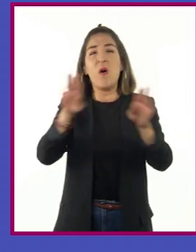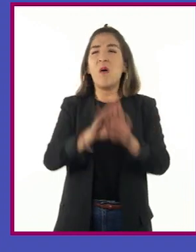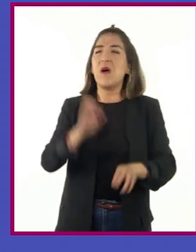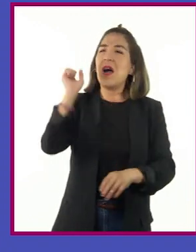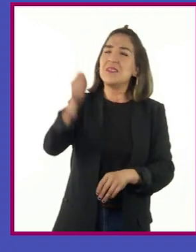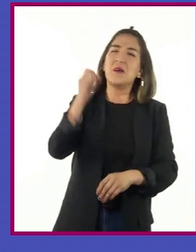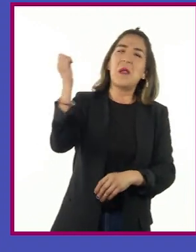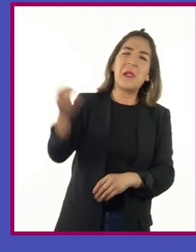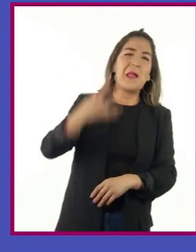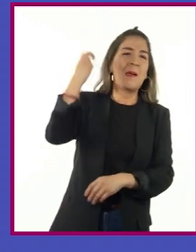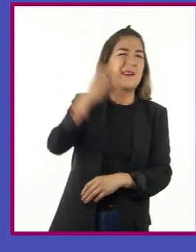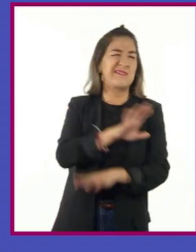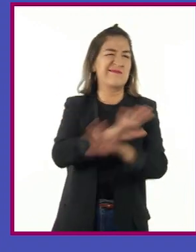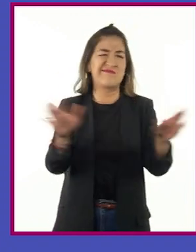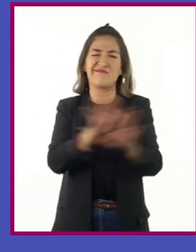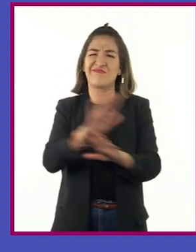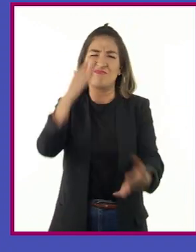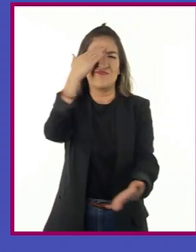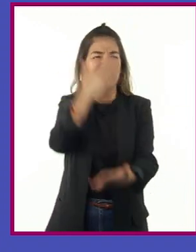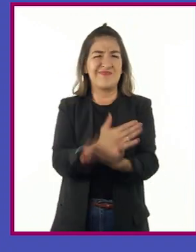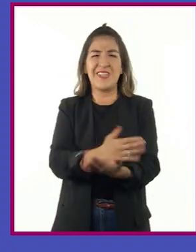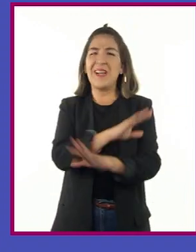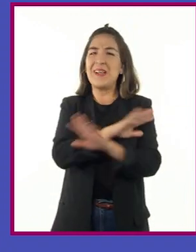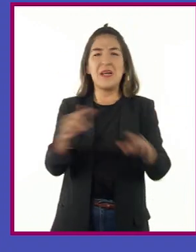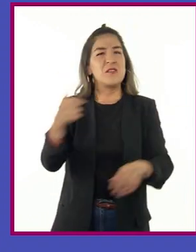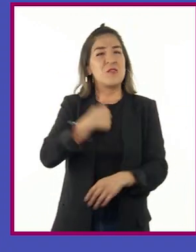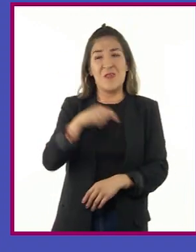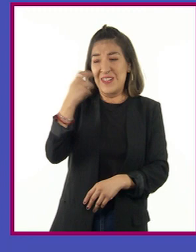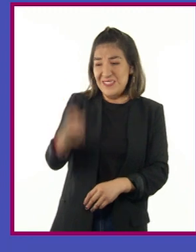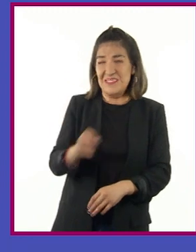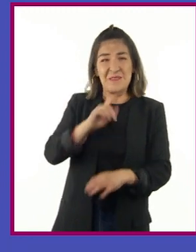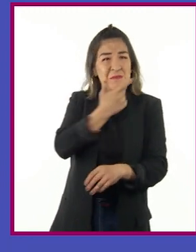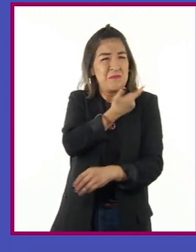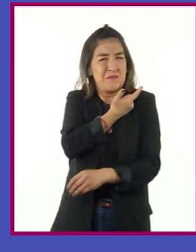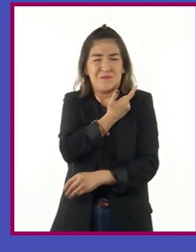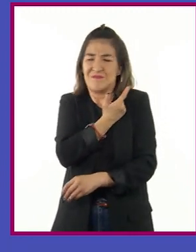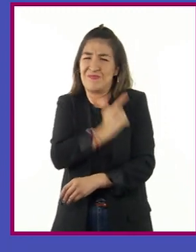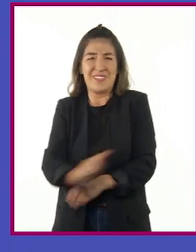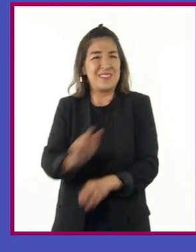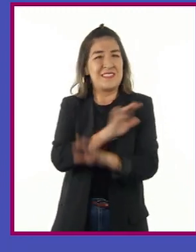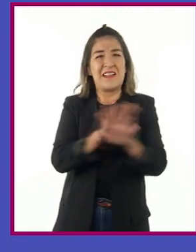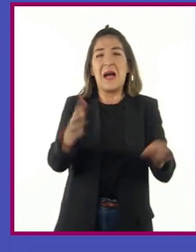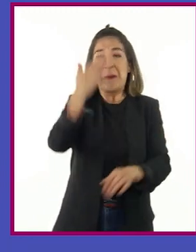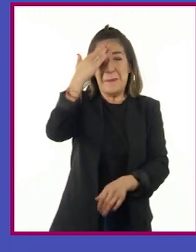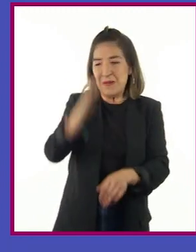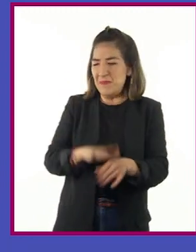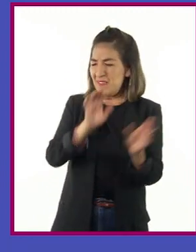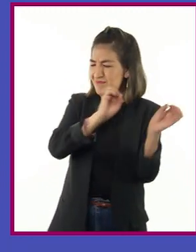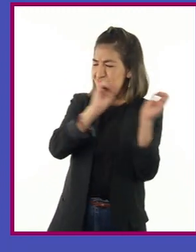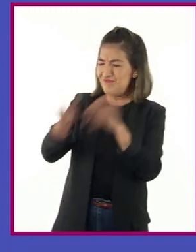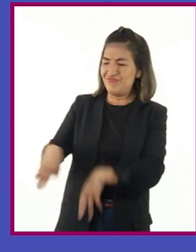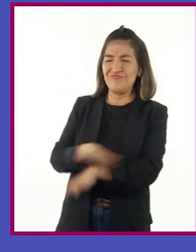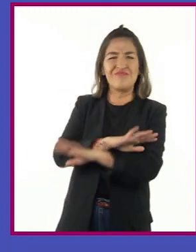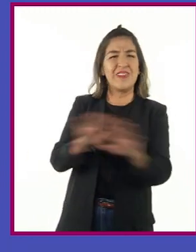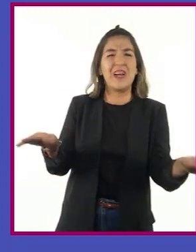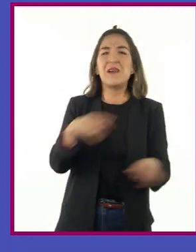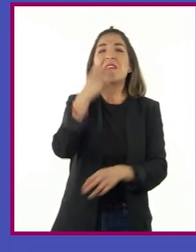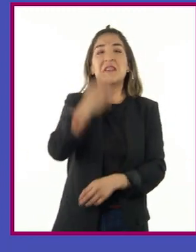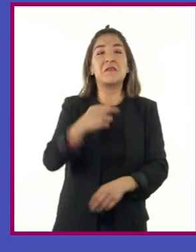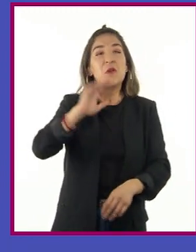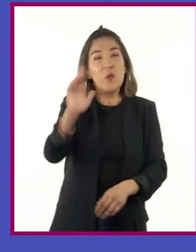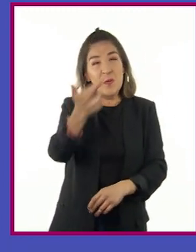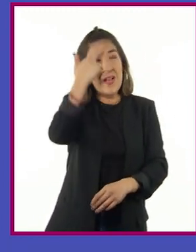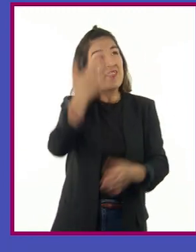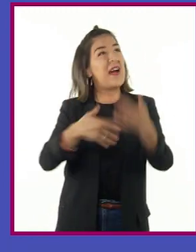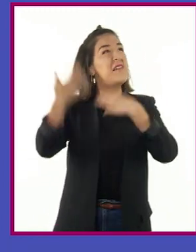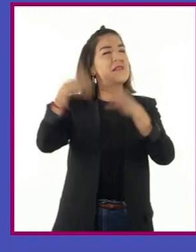declamables. Creo que la vida me castigó. Odié tanto la memoria que ahora no tengo nada y no me acuerdo ni de lo que hice hoy